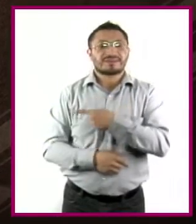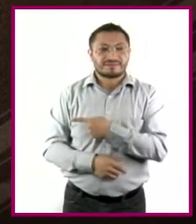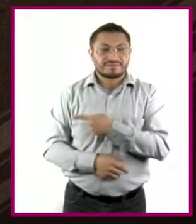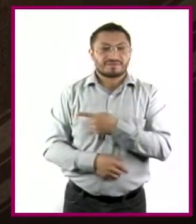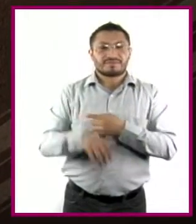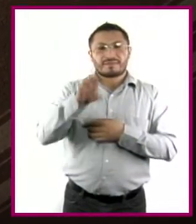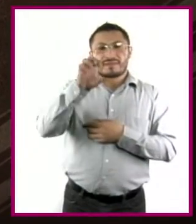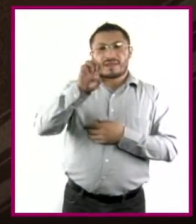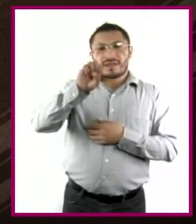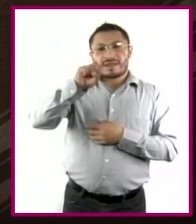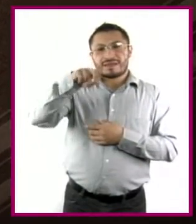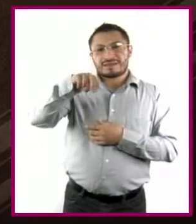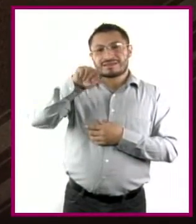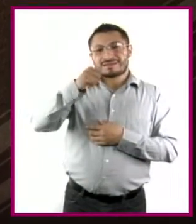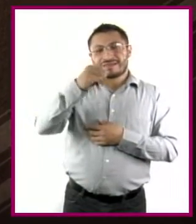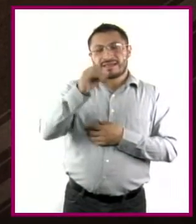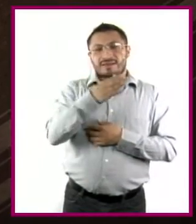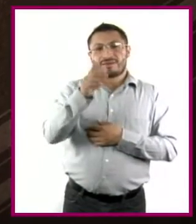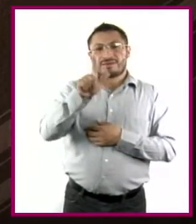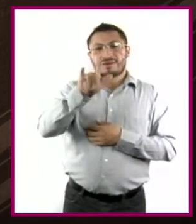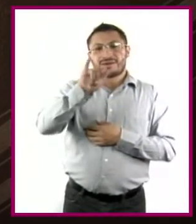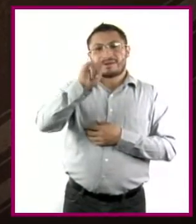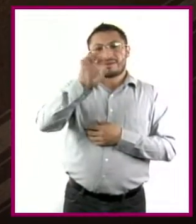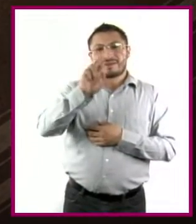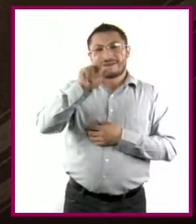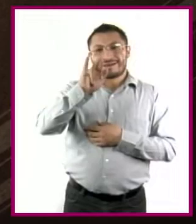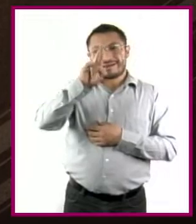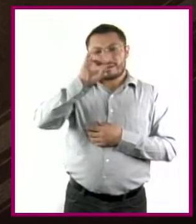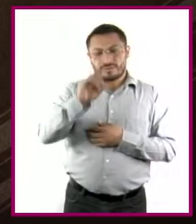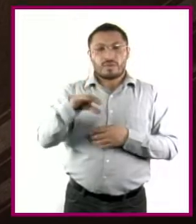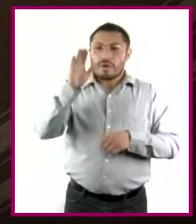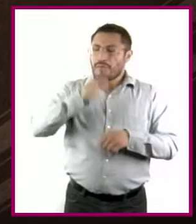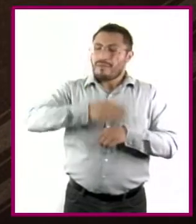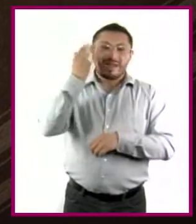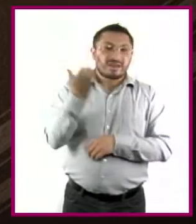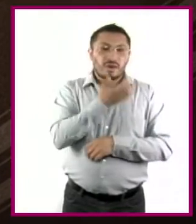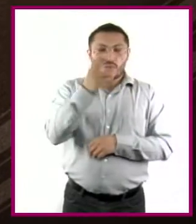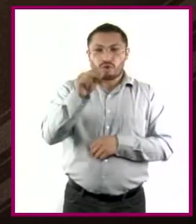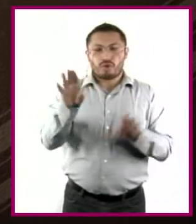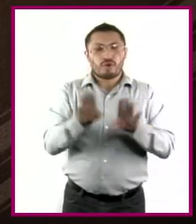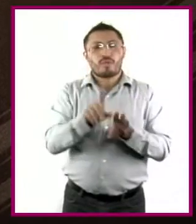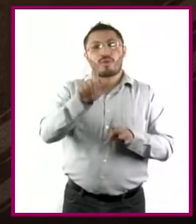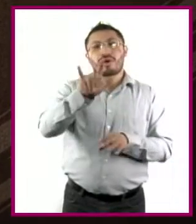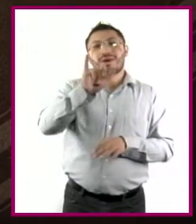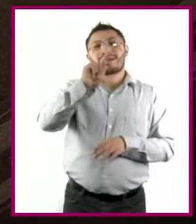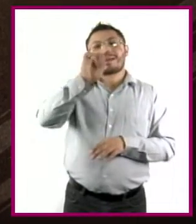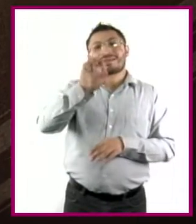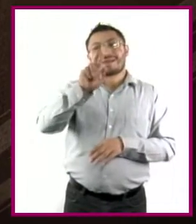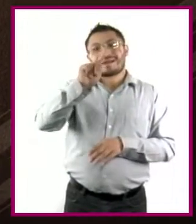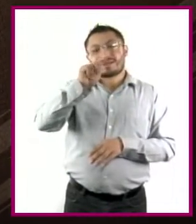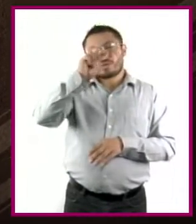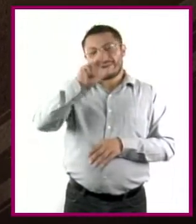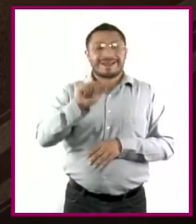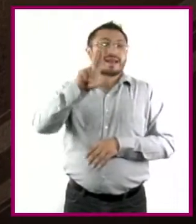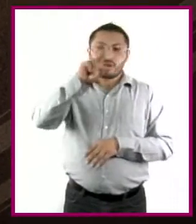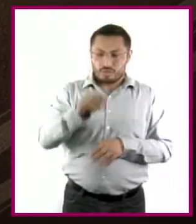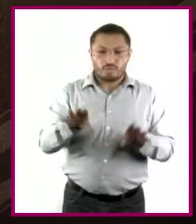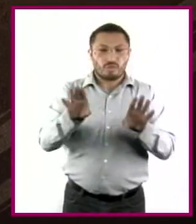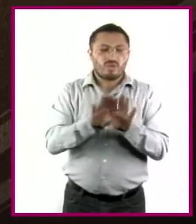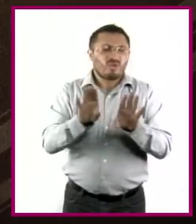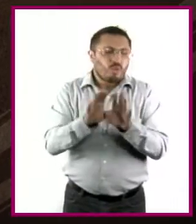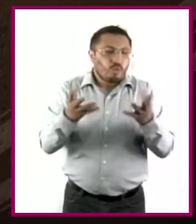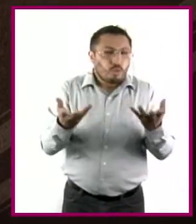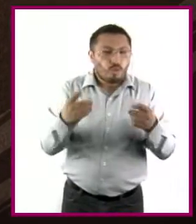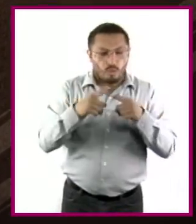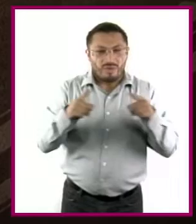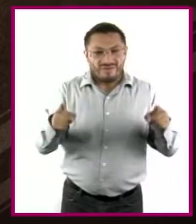literario. Es uno de los más difundidos y no es que trate sobre literatura, sino que es considerado uno de los géneros literarios junto